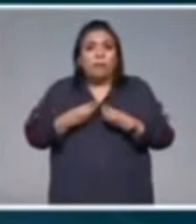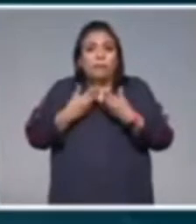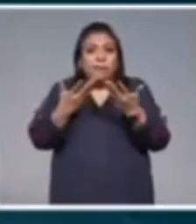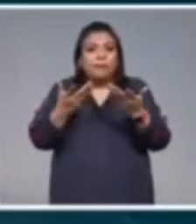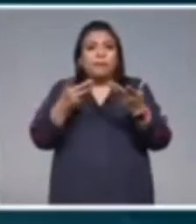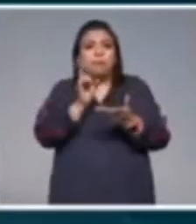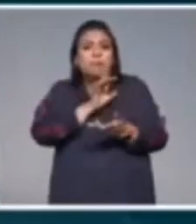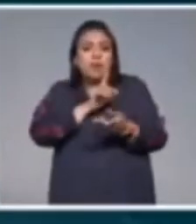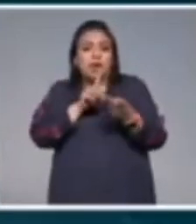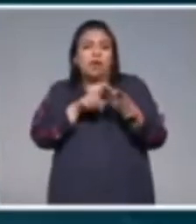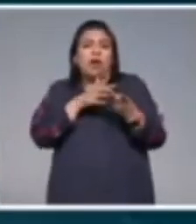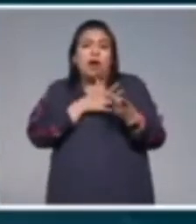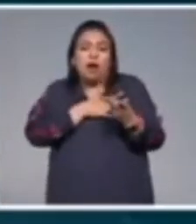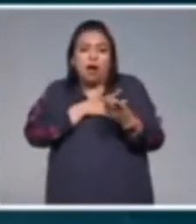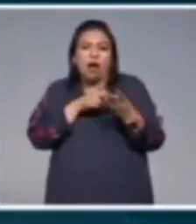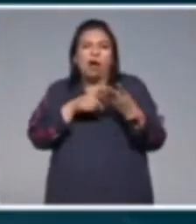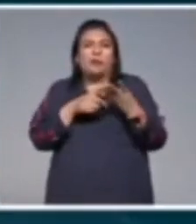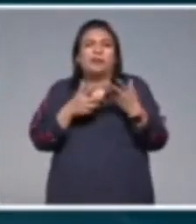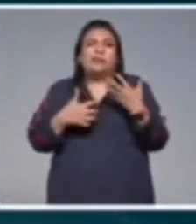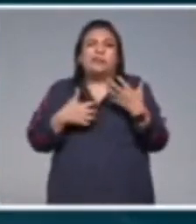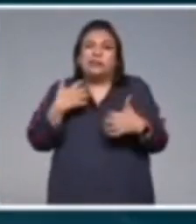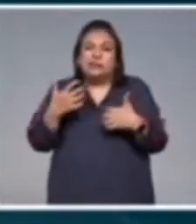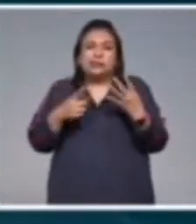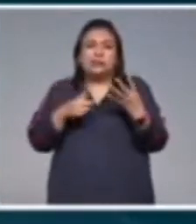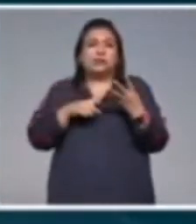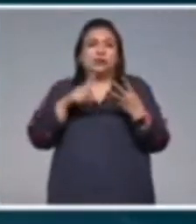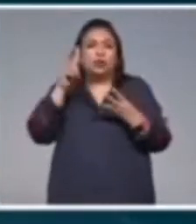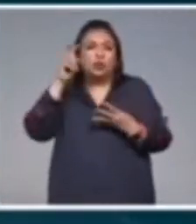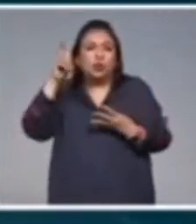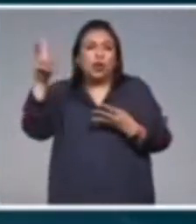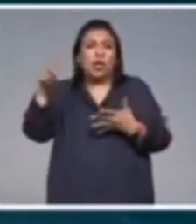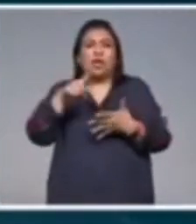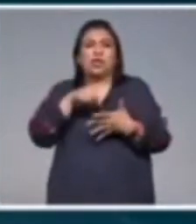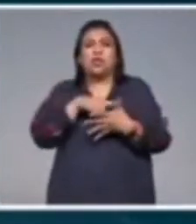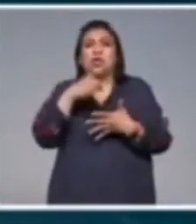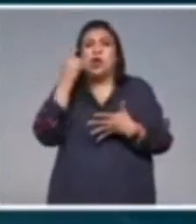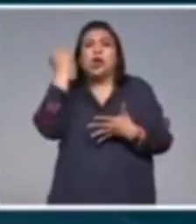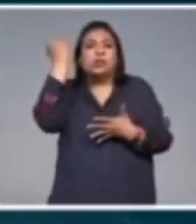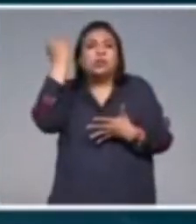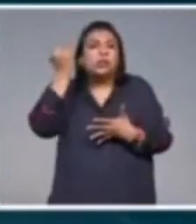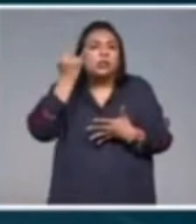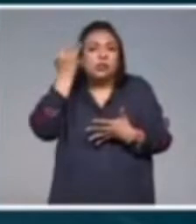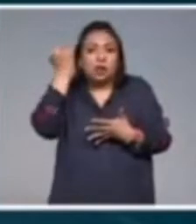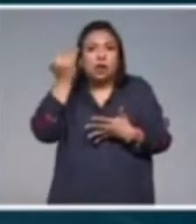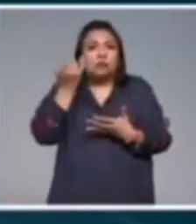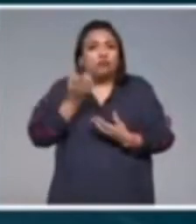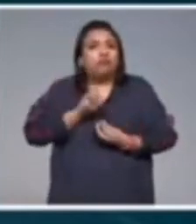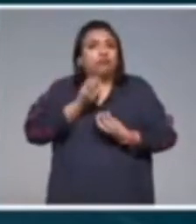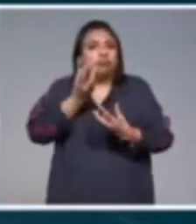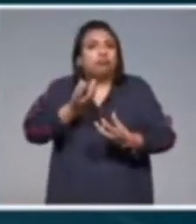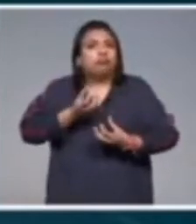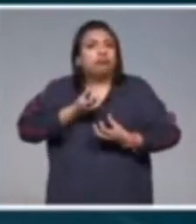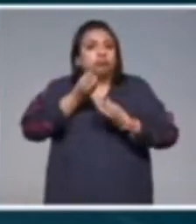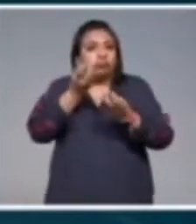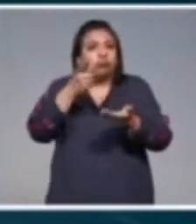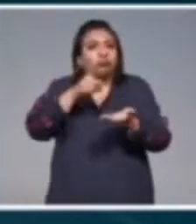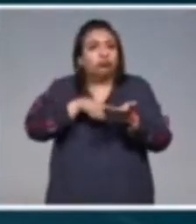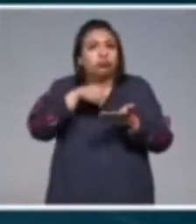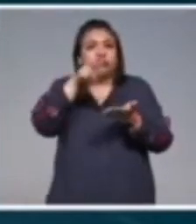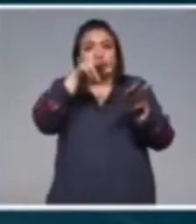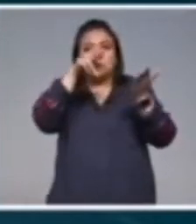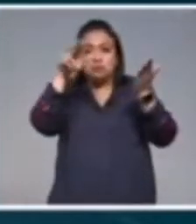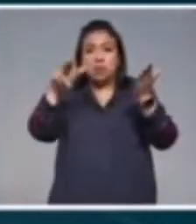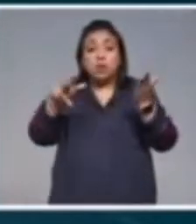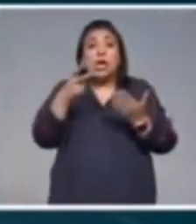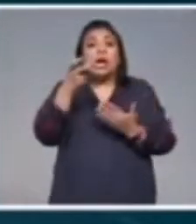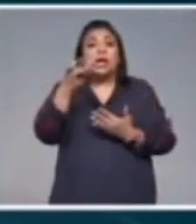miedos, sus pasiones, sus frustraciones, sus sueños, sus fantasías. Entonces todo eso nos transmite